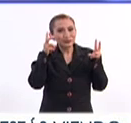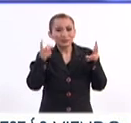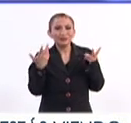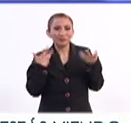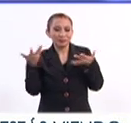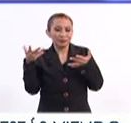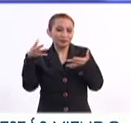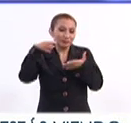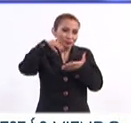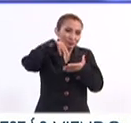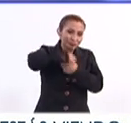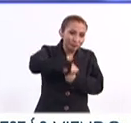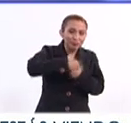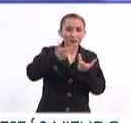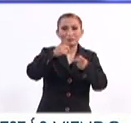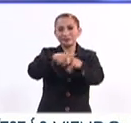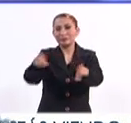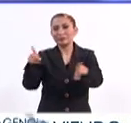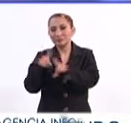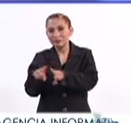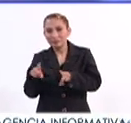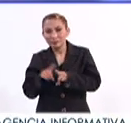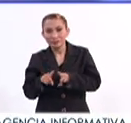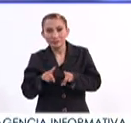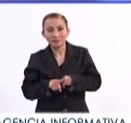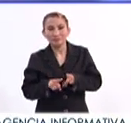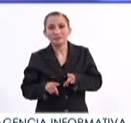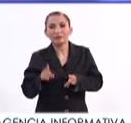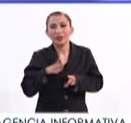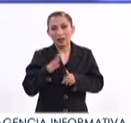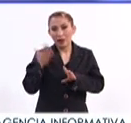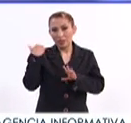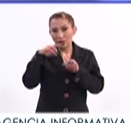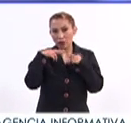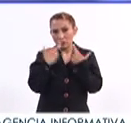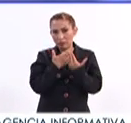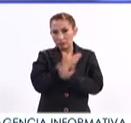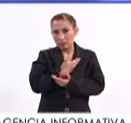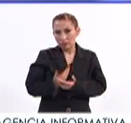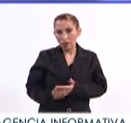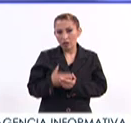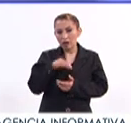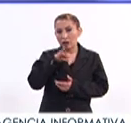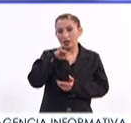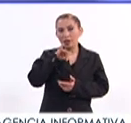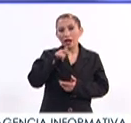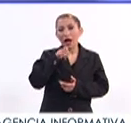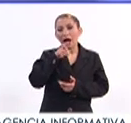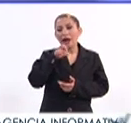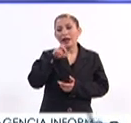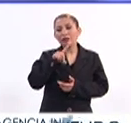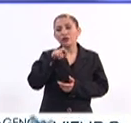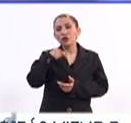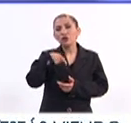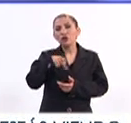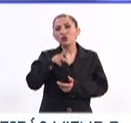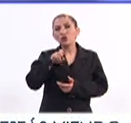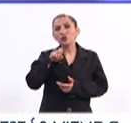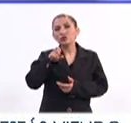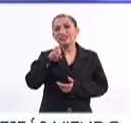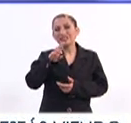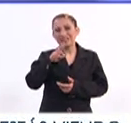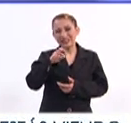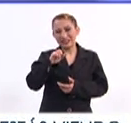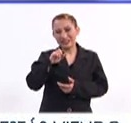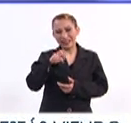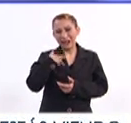la integración y los diferentes, por ejemplo, hubo una reunión del presidente, ¿no?, con Jared Kushner, donde seguramente se tocaron